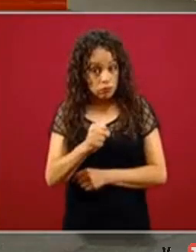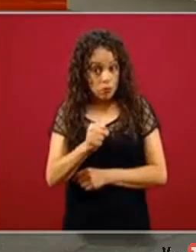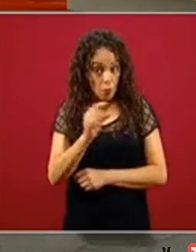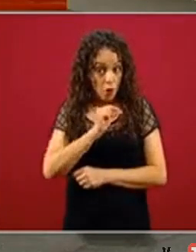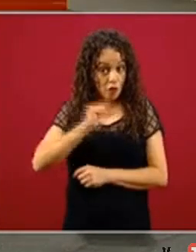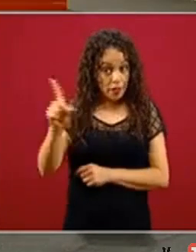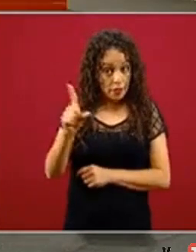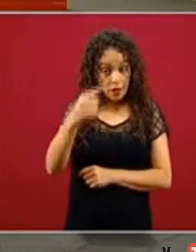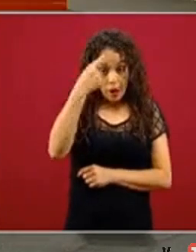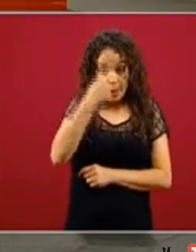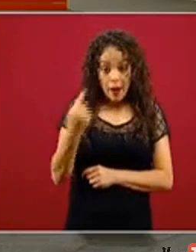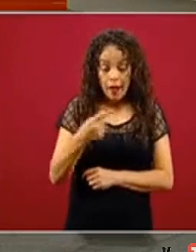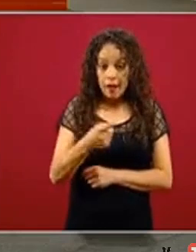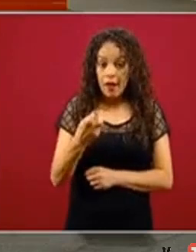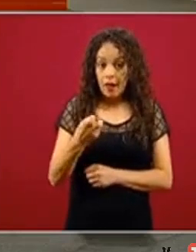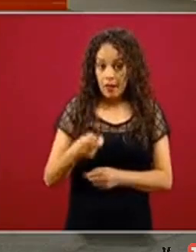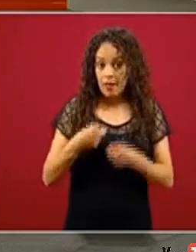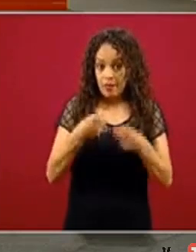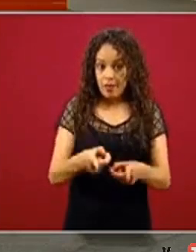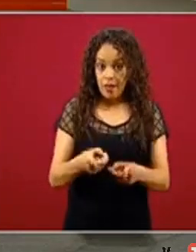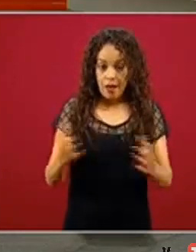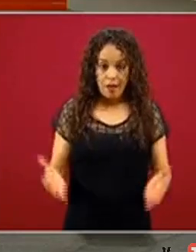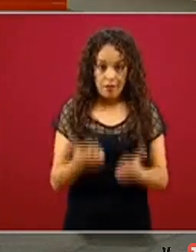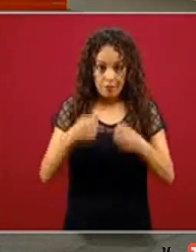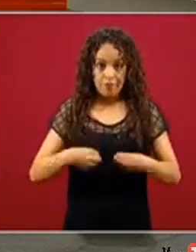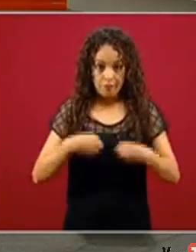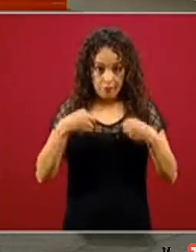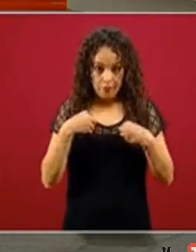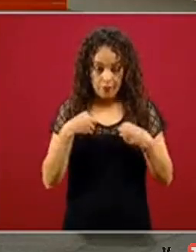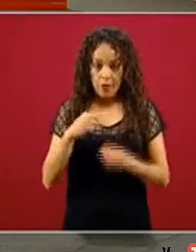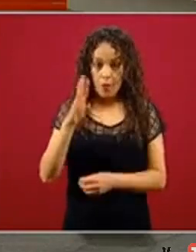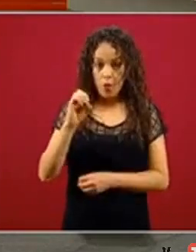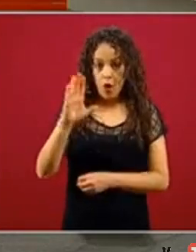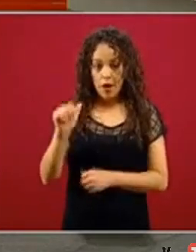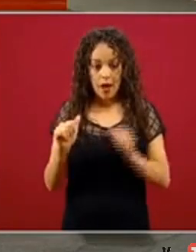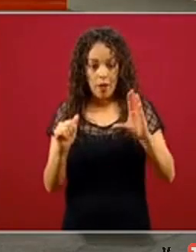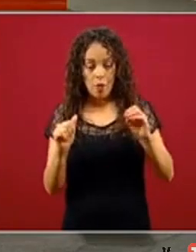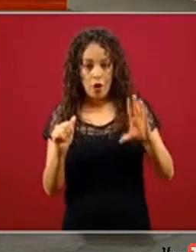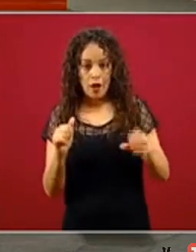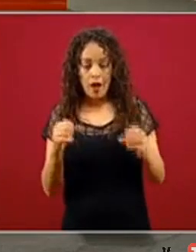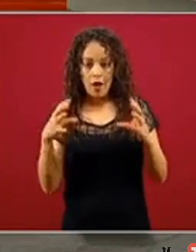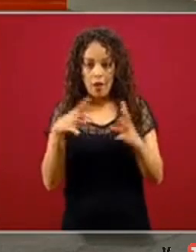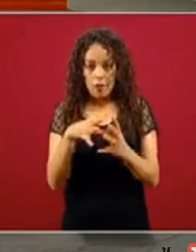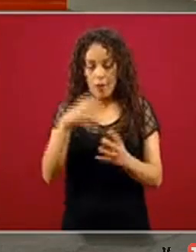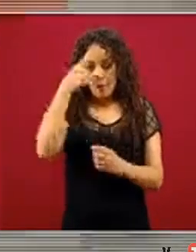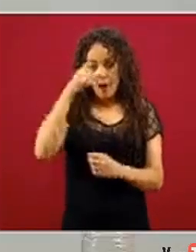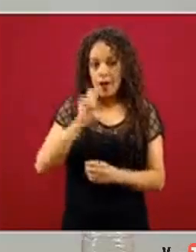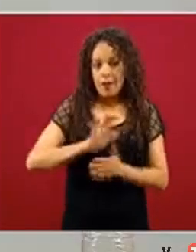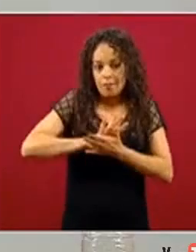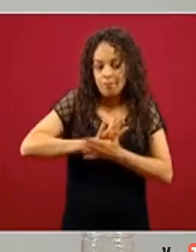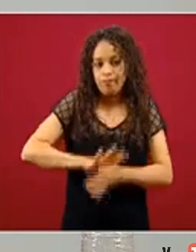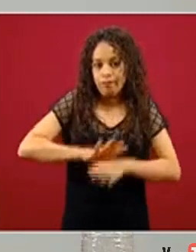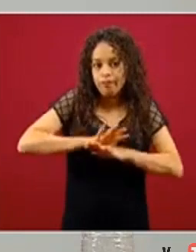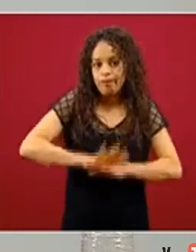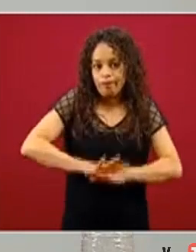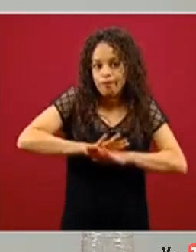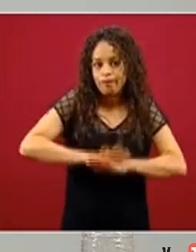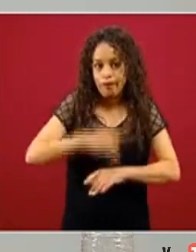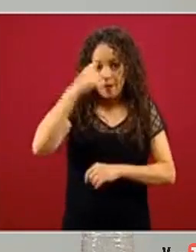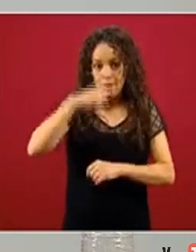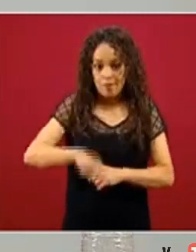de auxilio, de primeros auxilios, respiración de boca a boca cuando se requiera, el que esté capacitado para